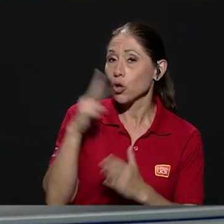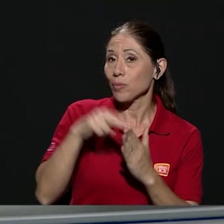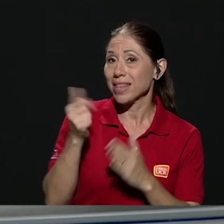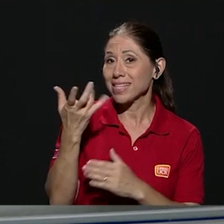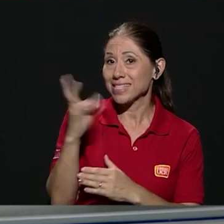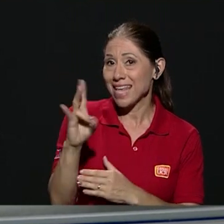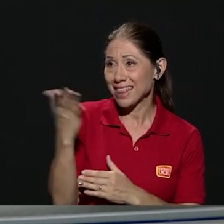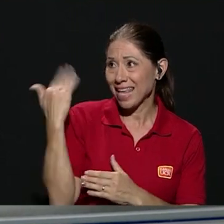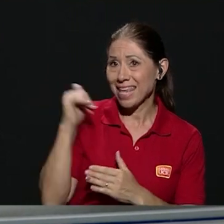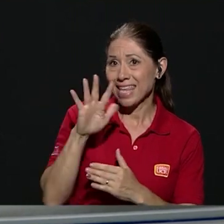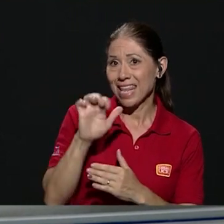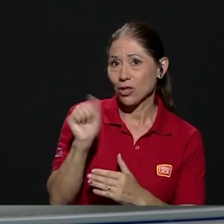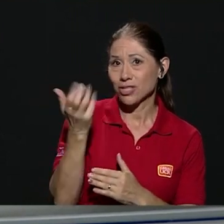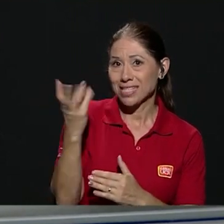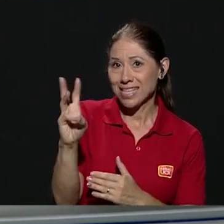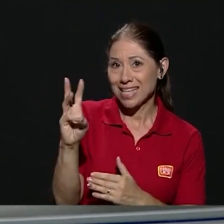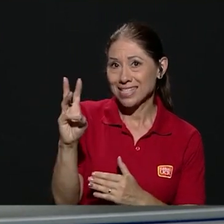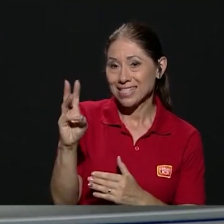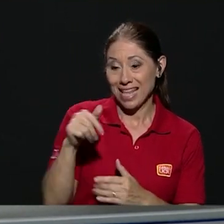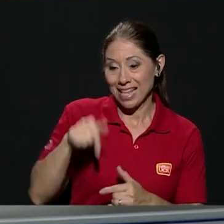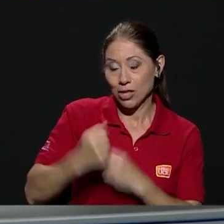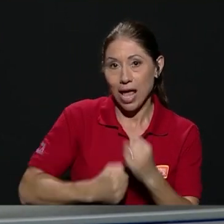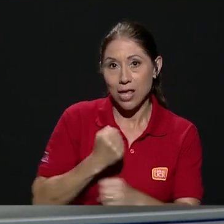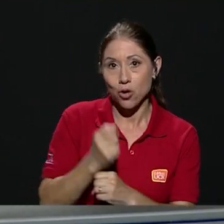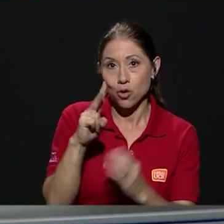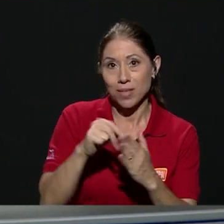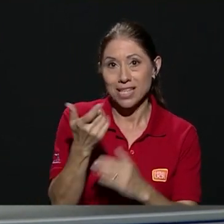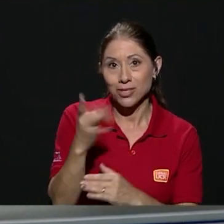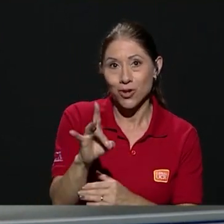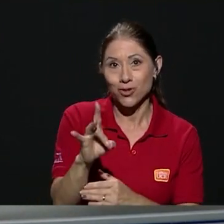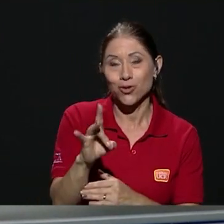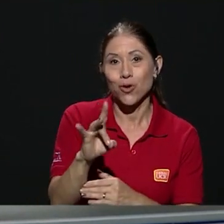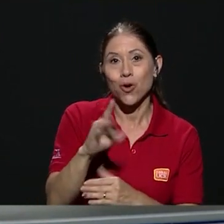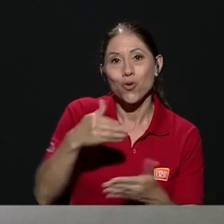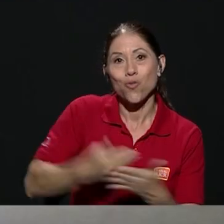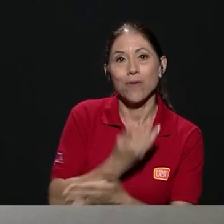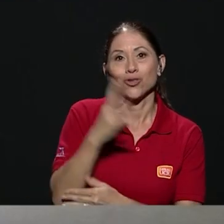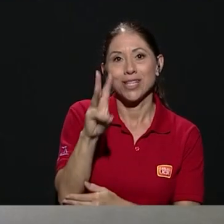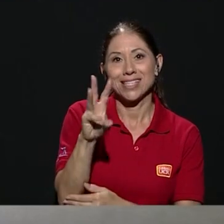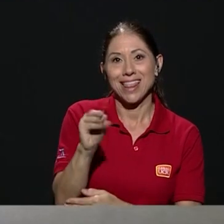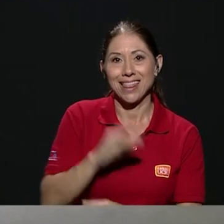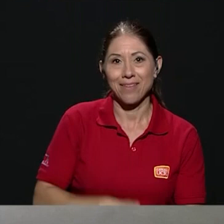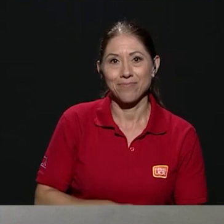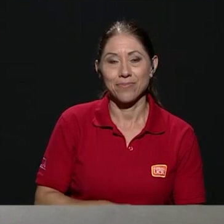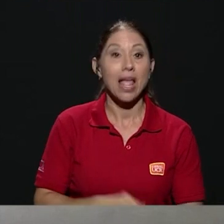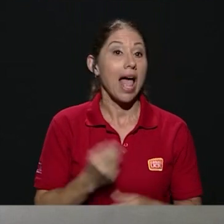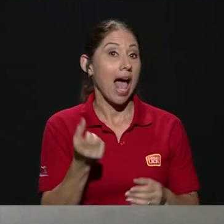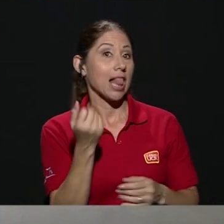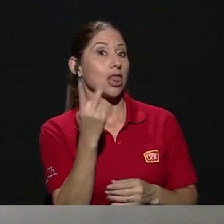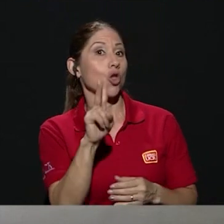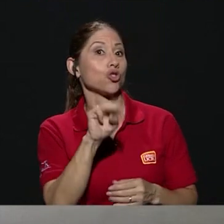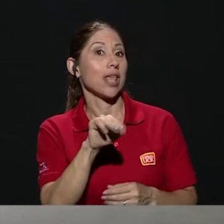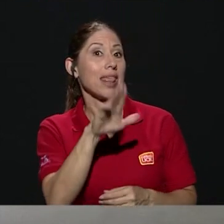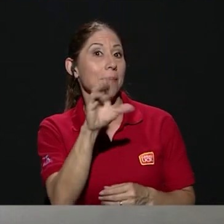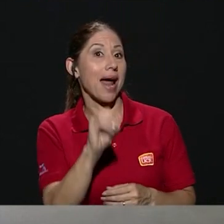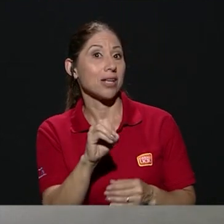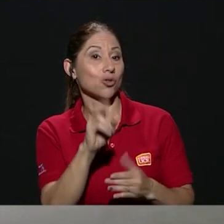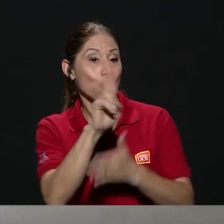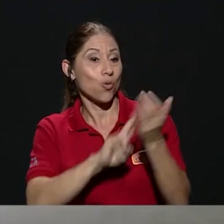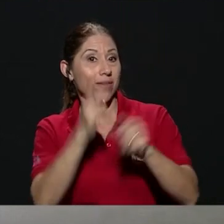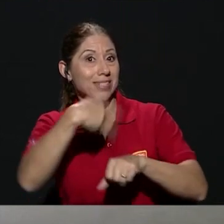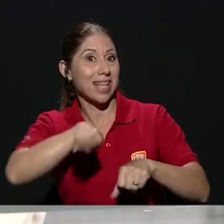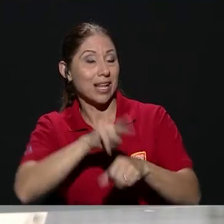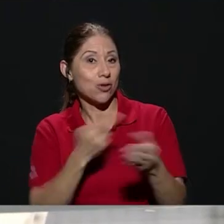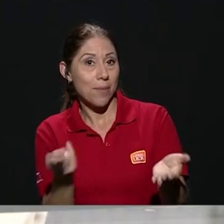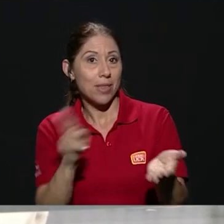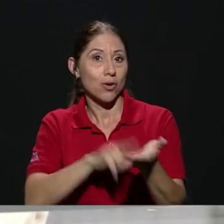516 y para el 2018 entraron 60 nuevos estudiantes. ¿Y en la Universidad Nacional? Matriculados al 12 de marzo, que fue el corte, porque después